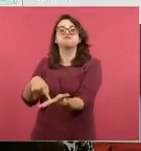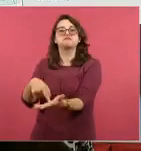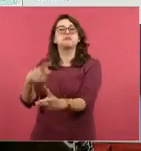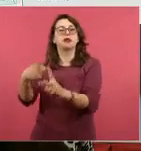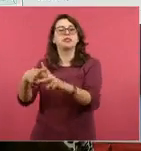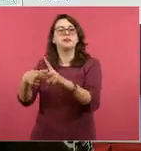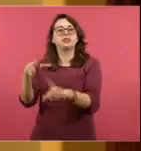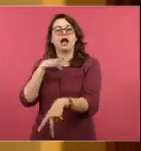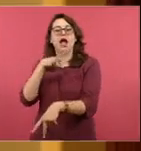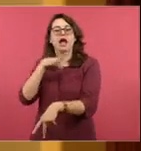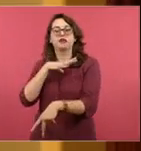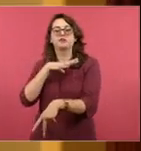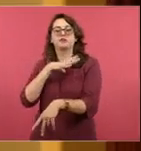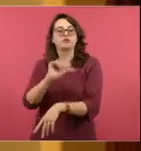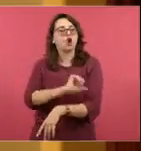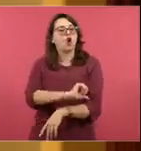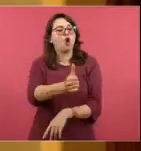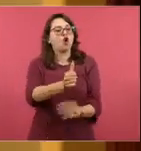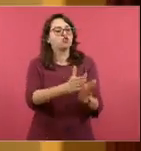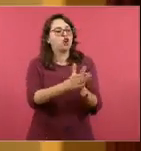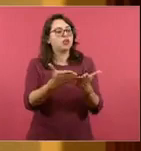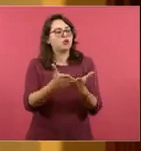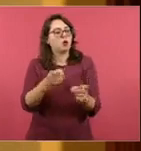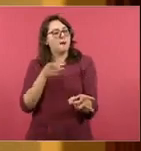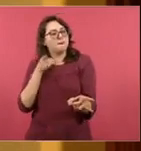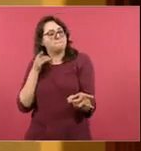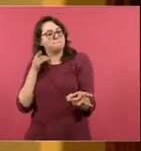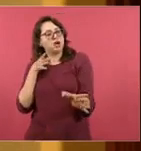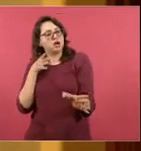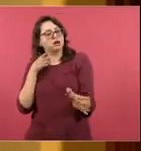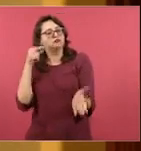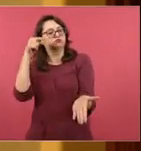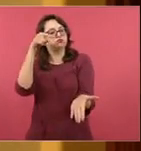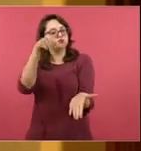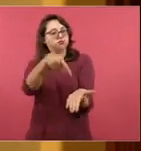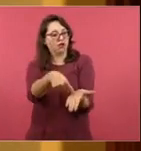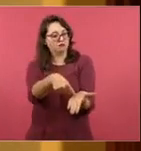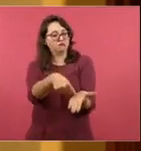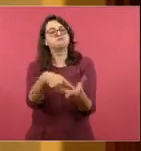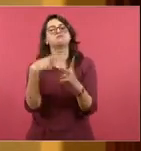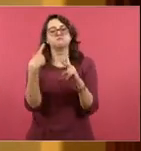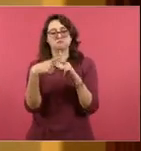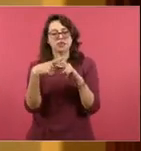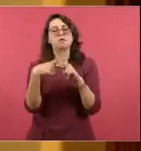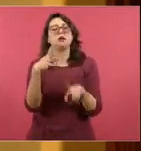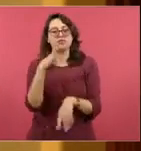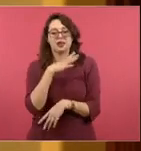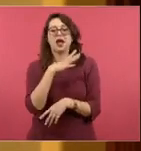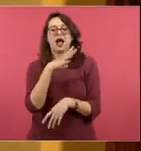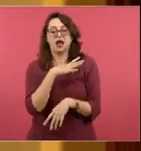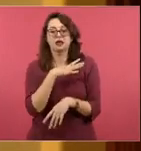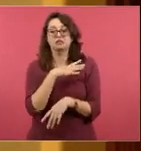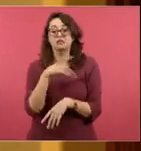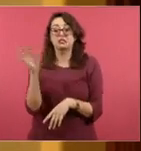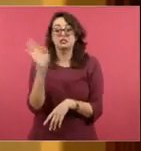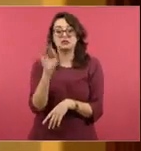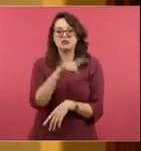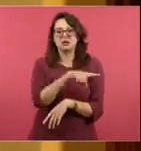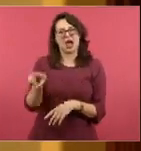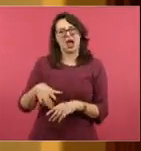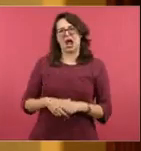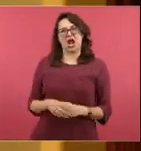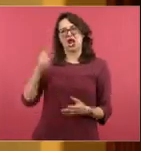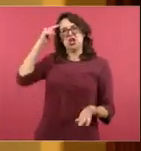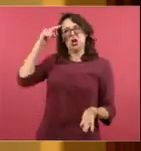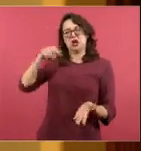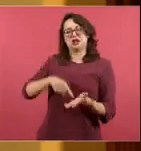este caso, comprendiendo o asimilando una manera diferente de trabajar. Y eso también